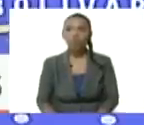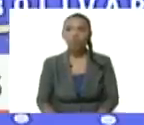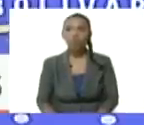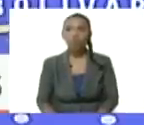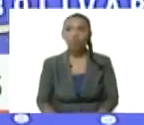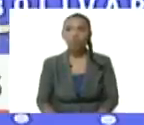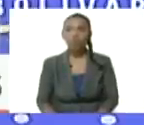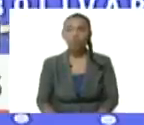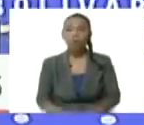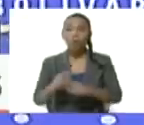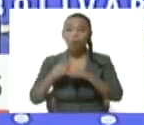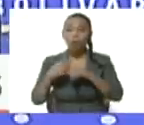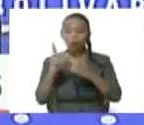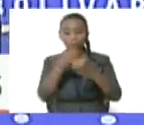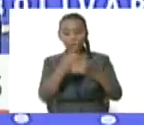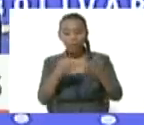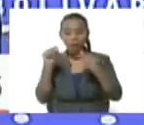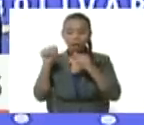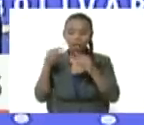Muchos otros datos por aquí.